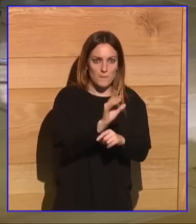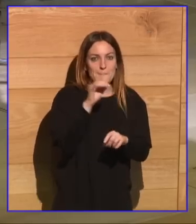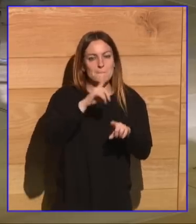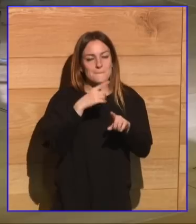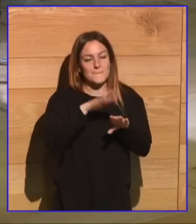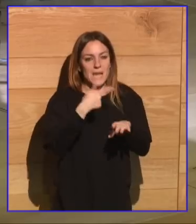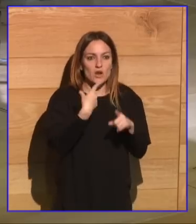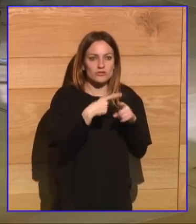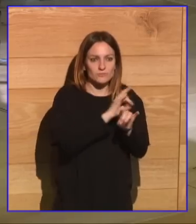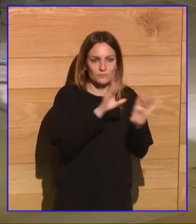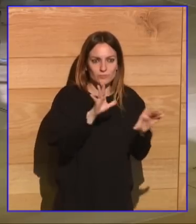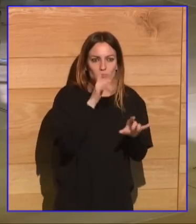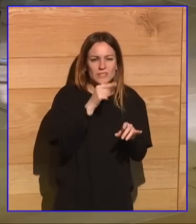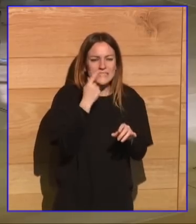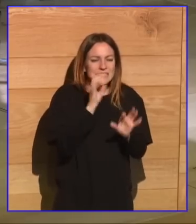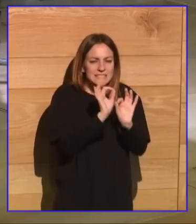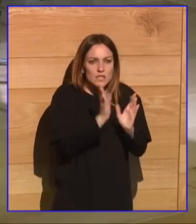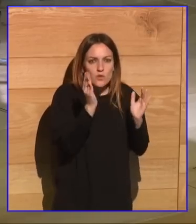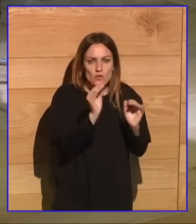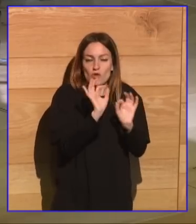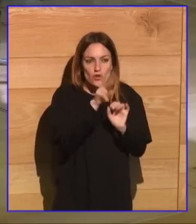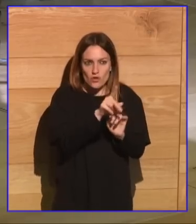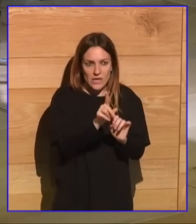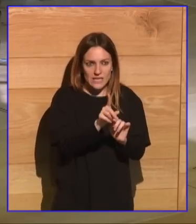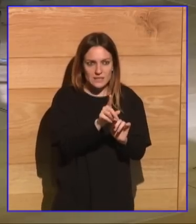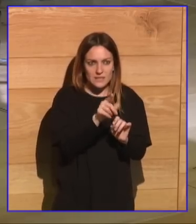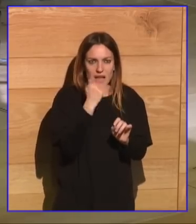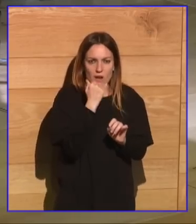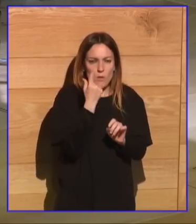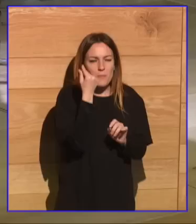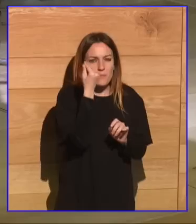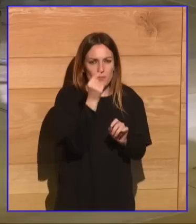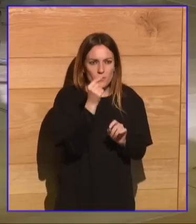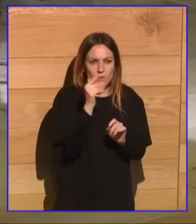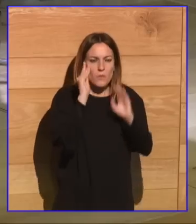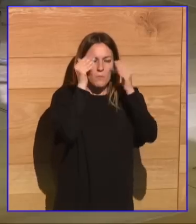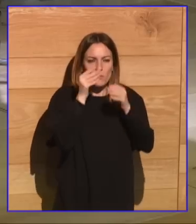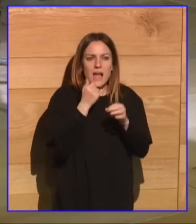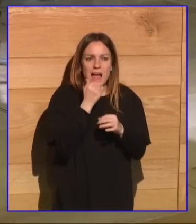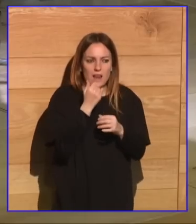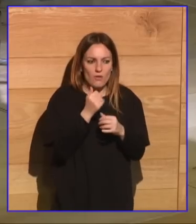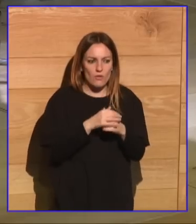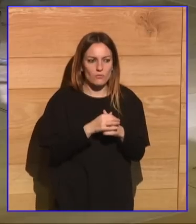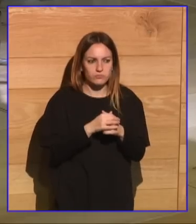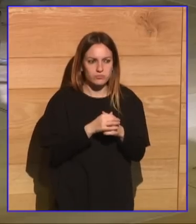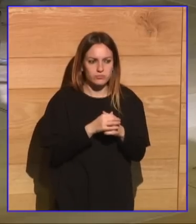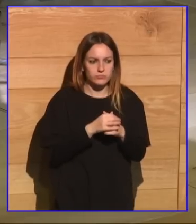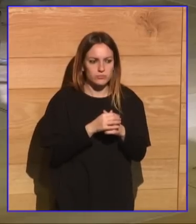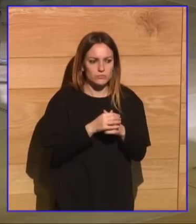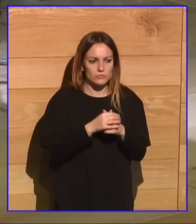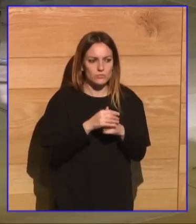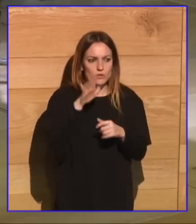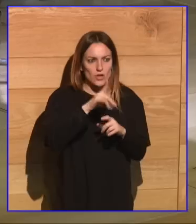cosas porque no son lentillas. Si veis la peli, Están pintadas. es una máscara que no acaba de encajar del todo, por lo